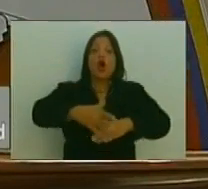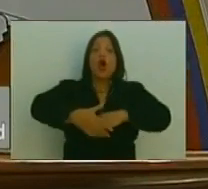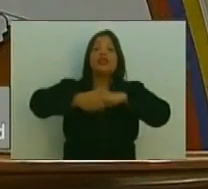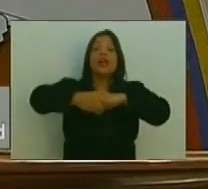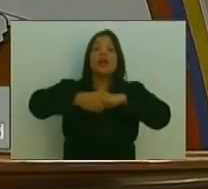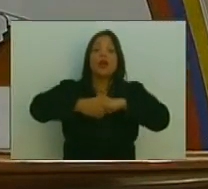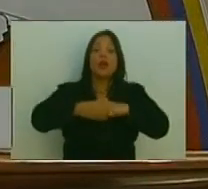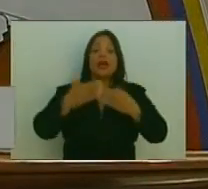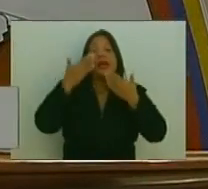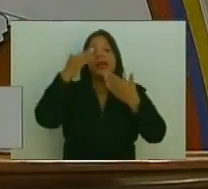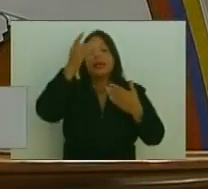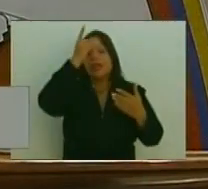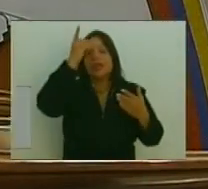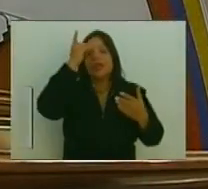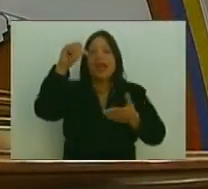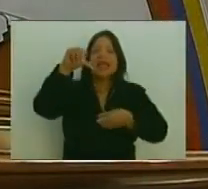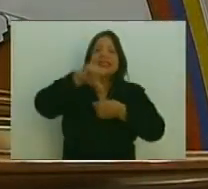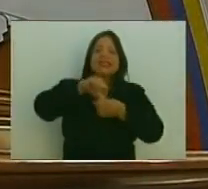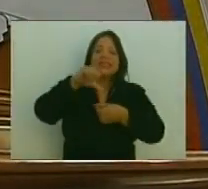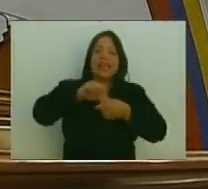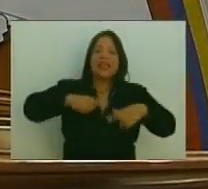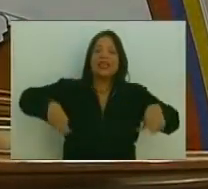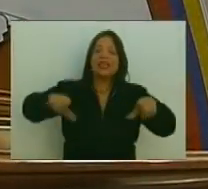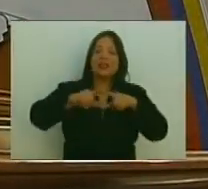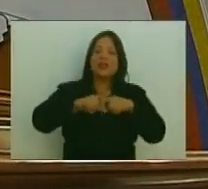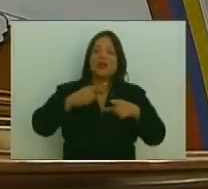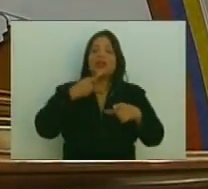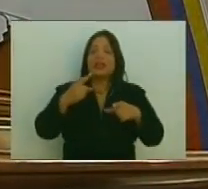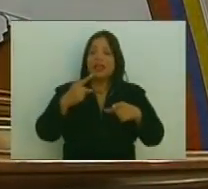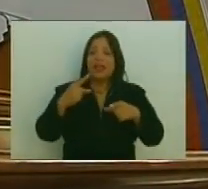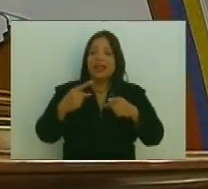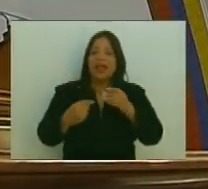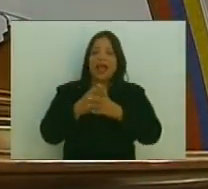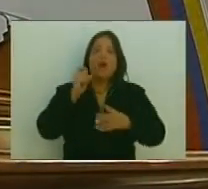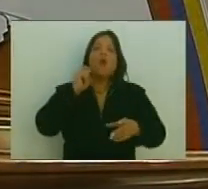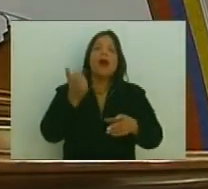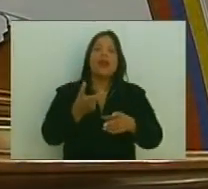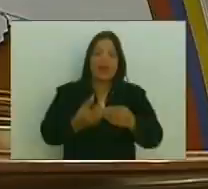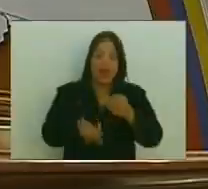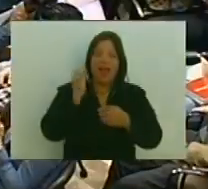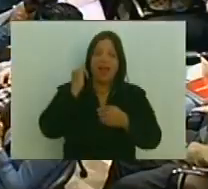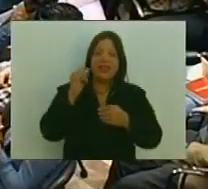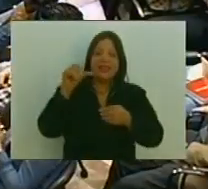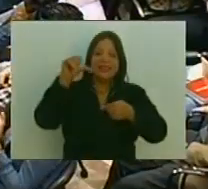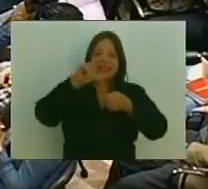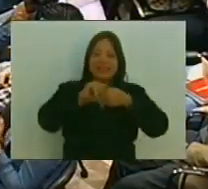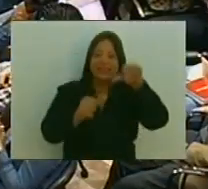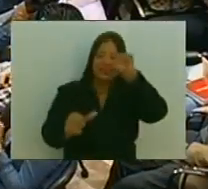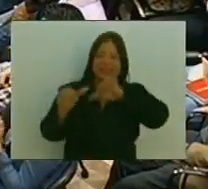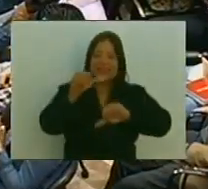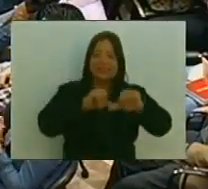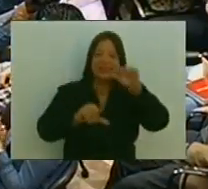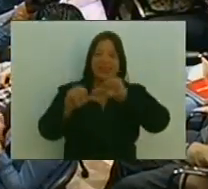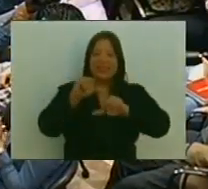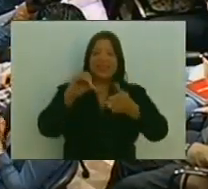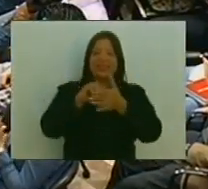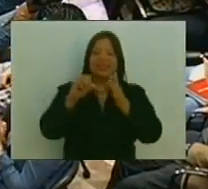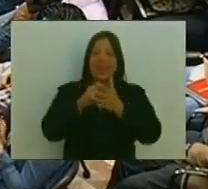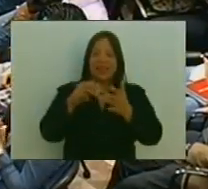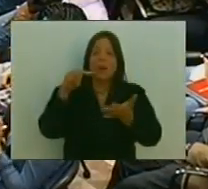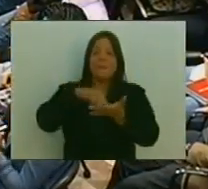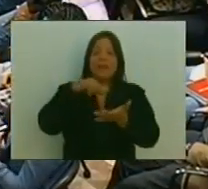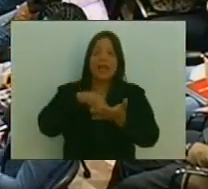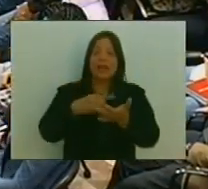Y gracias a Diosdado tenemos el centro de genética, y gracias a Diosdado se originó allá en el municipio de Acevedo, en Miranda,